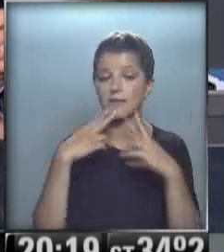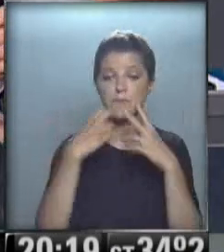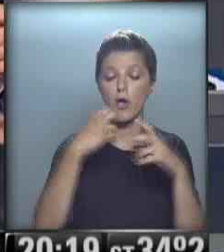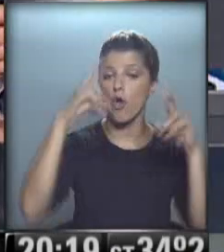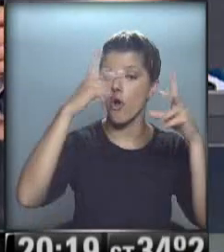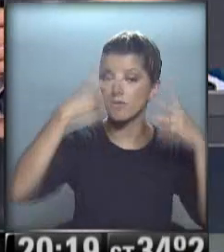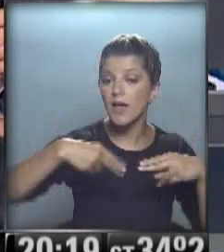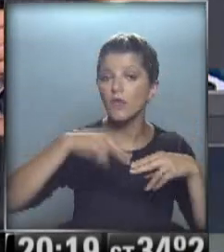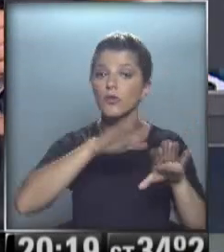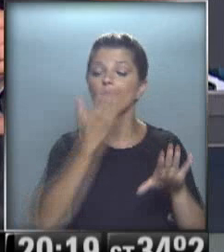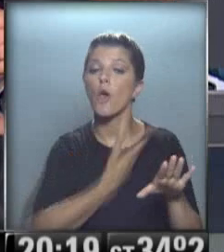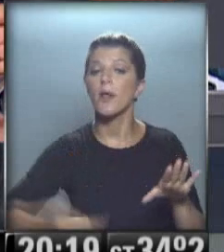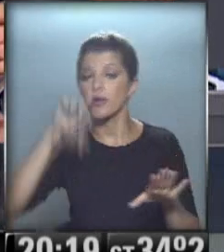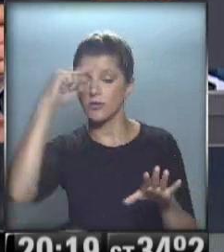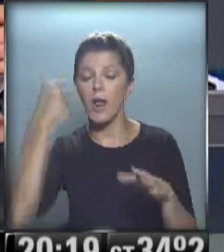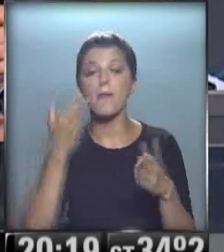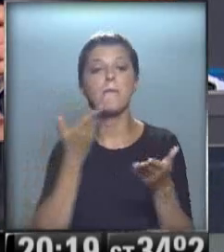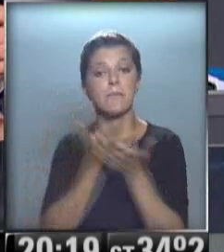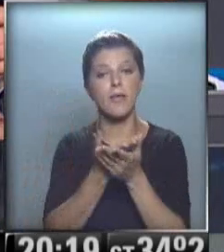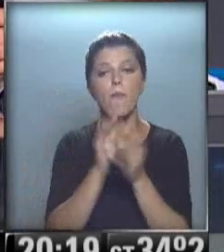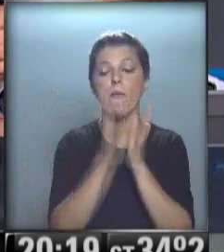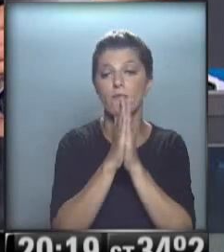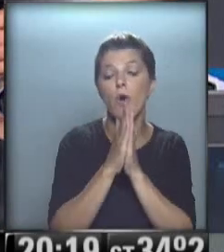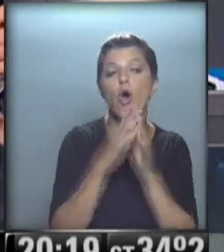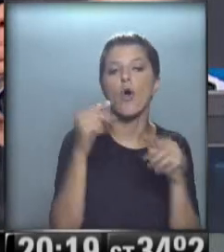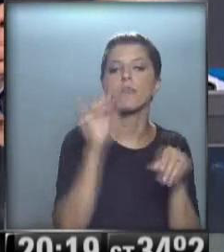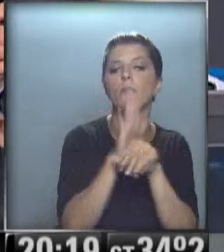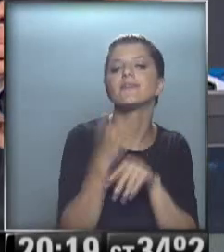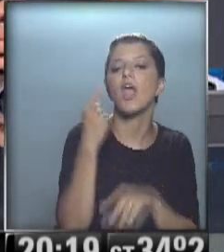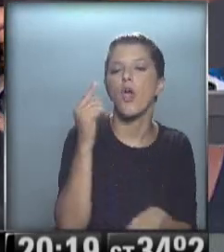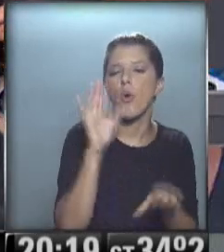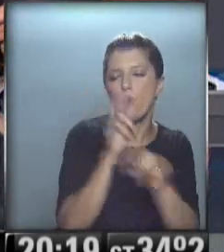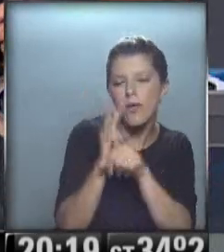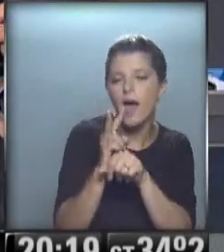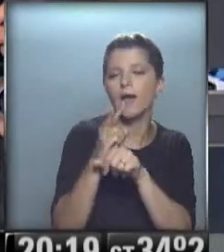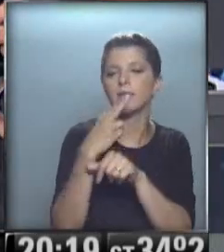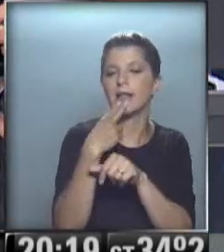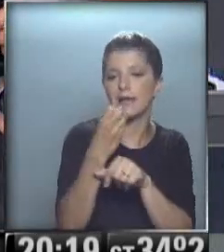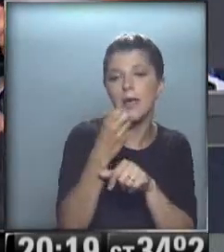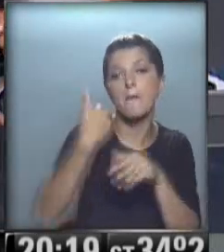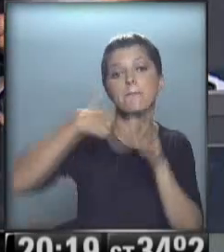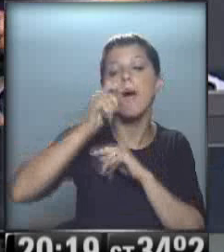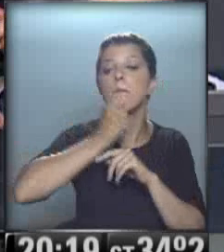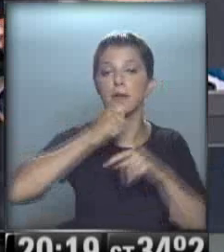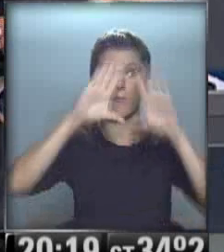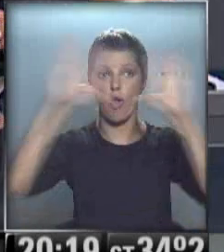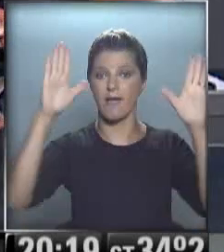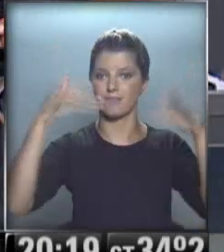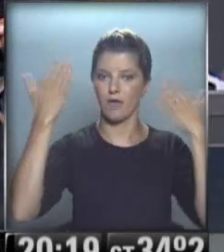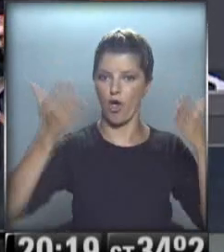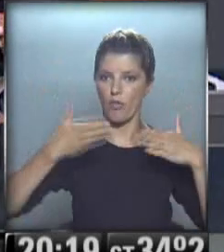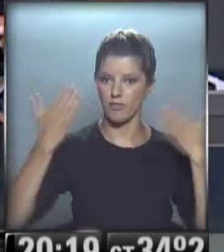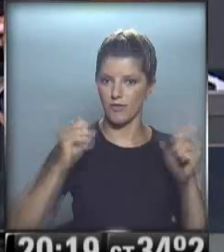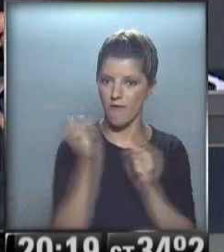pidiendo moderación a la hora de utilizar el servicio eléctrico, básicamente lo que tiene que ver con los aires acondicionados debido a las